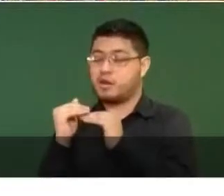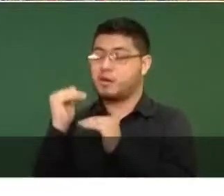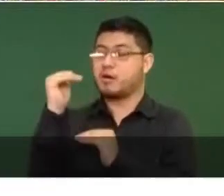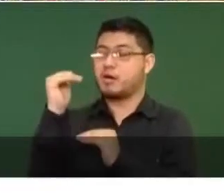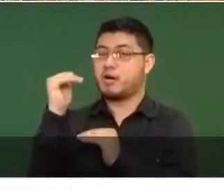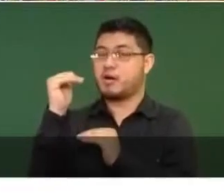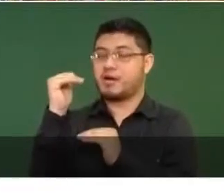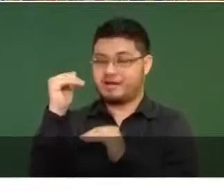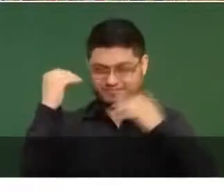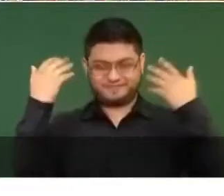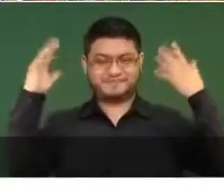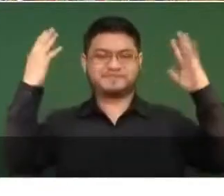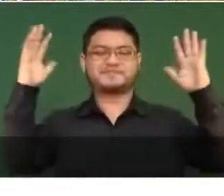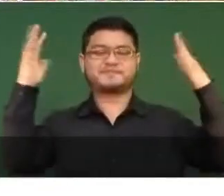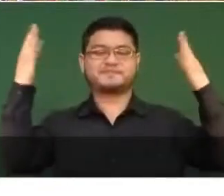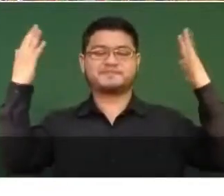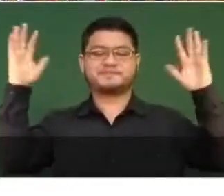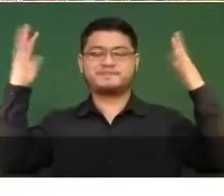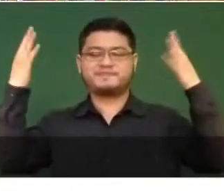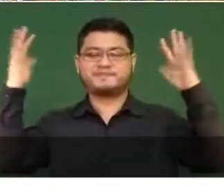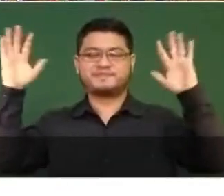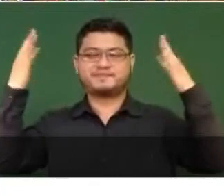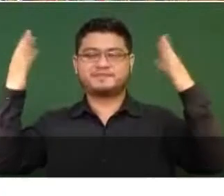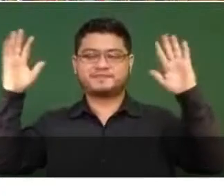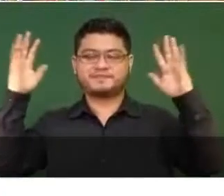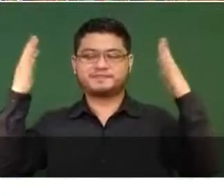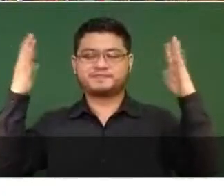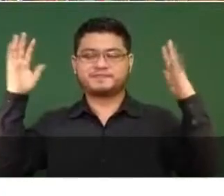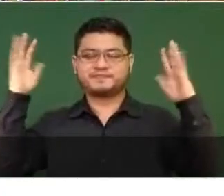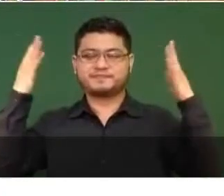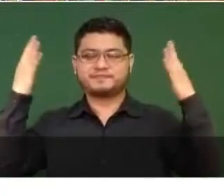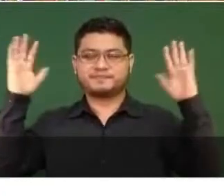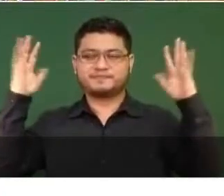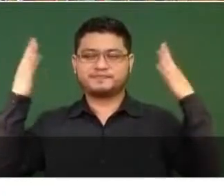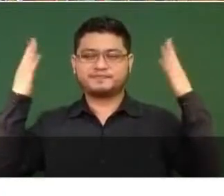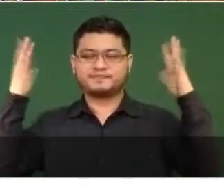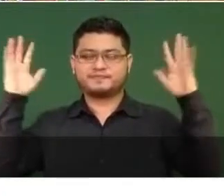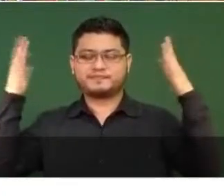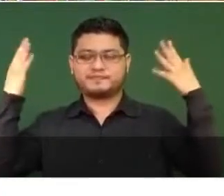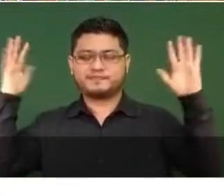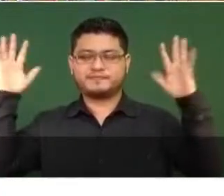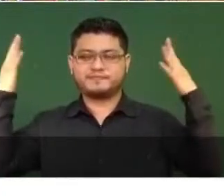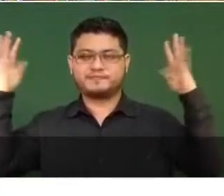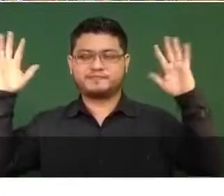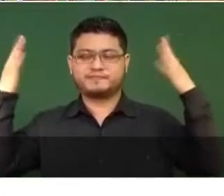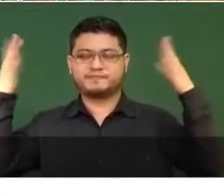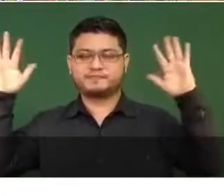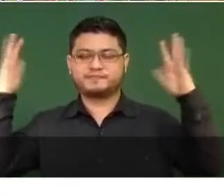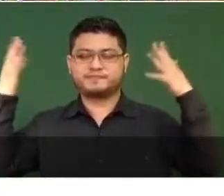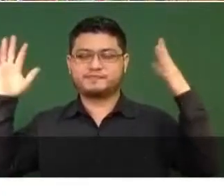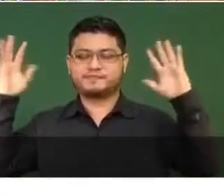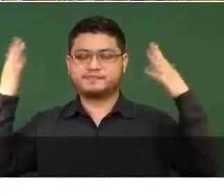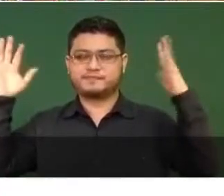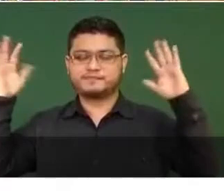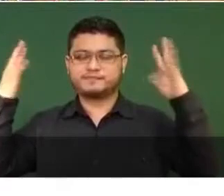a partir de hoy viernes 1 de septiembre la refinería de dos bocas comenzará a producir petrolíferos y que hacia finales de año